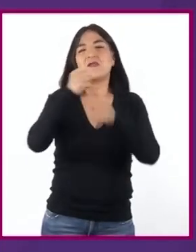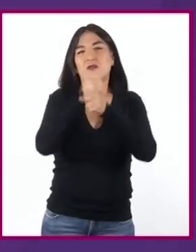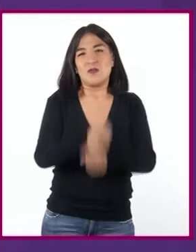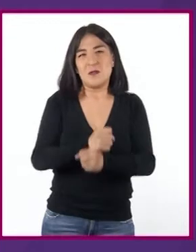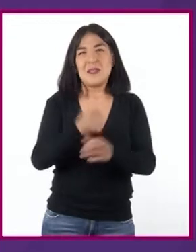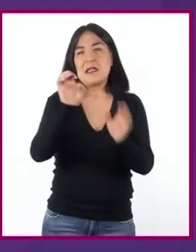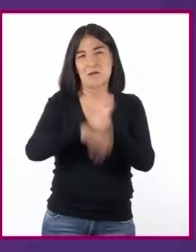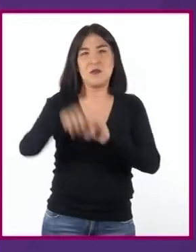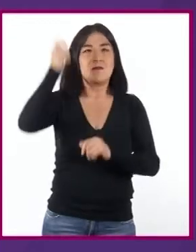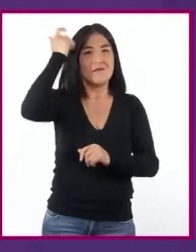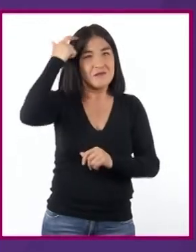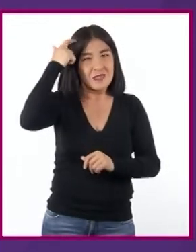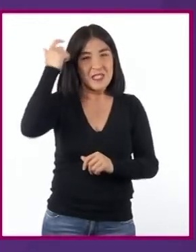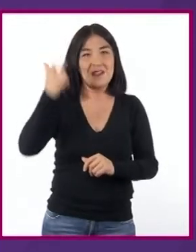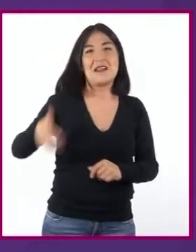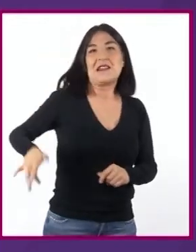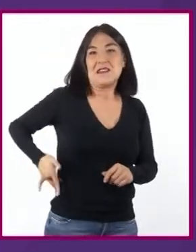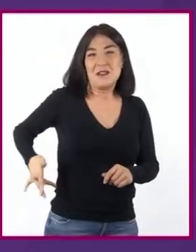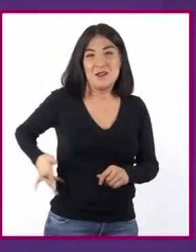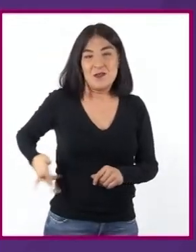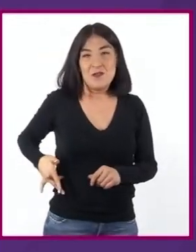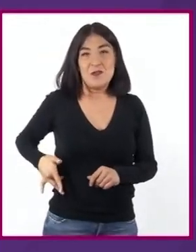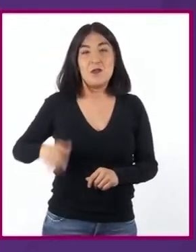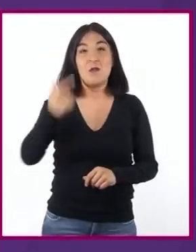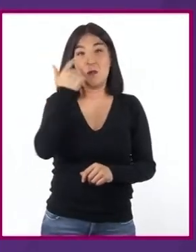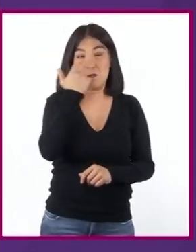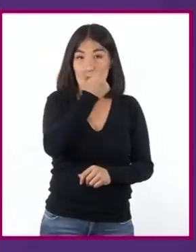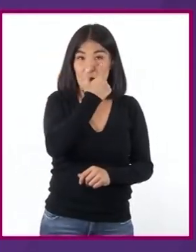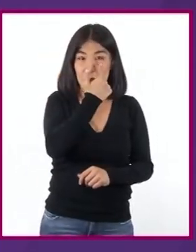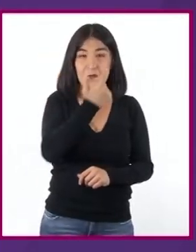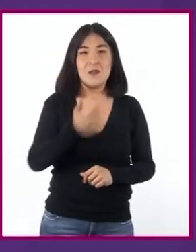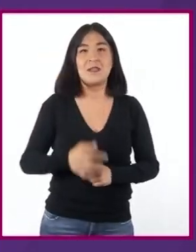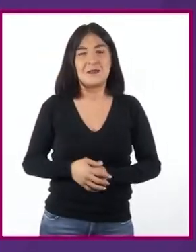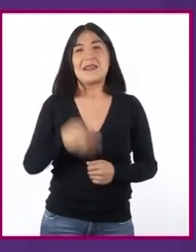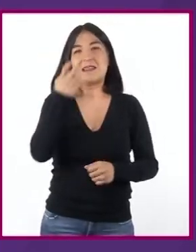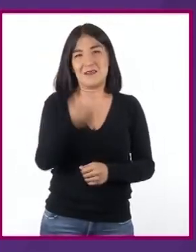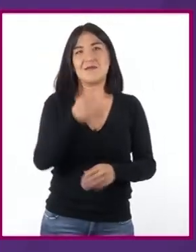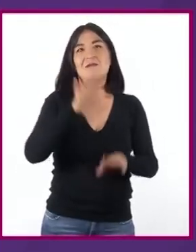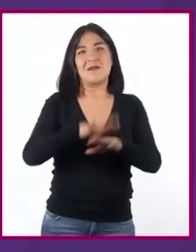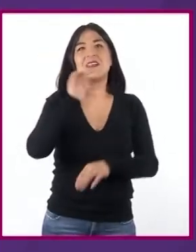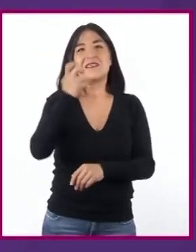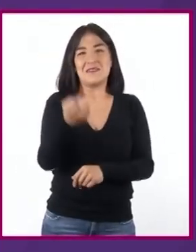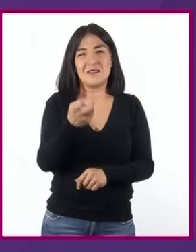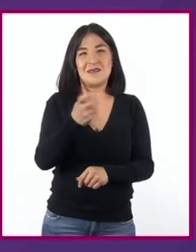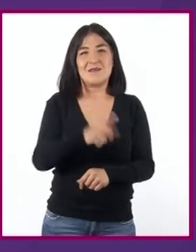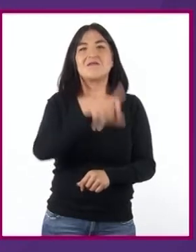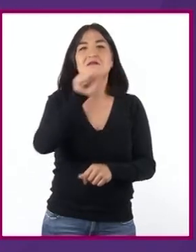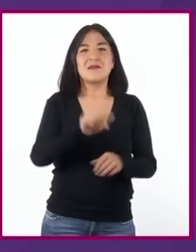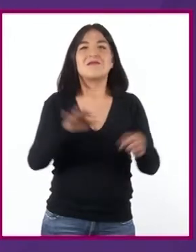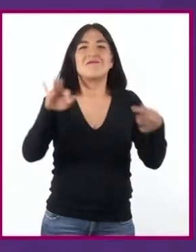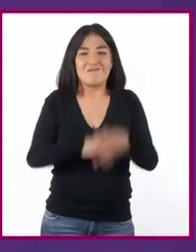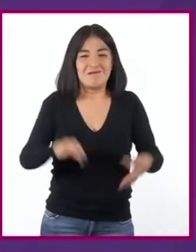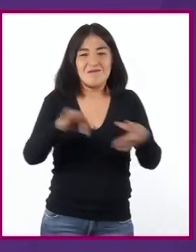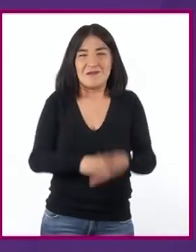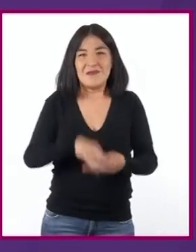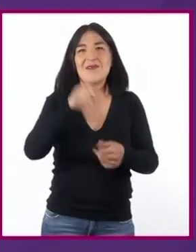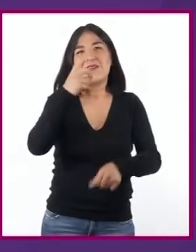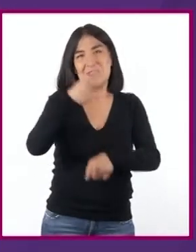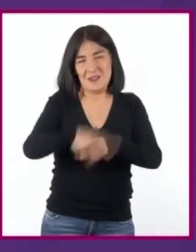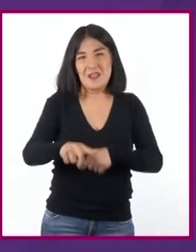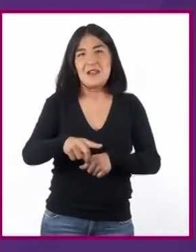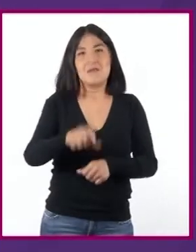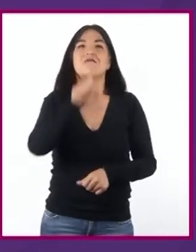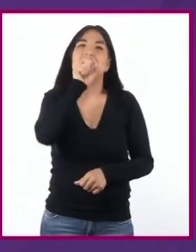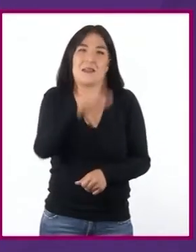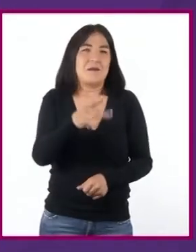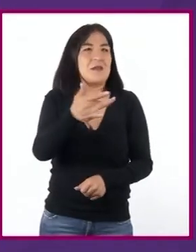el cerebro, el riñón, el ojo, sí, son de los órganos que más frecuentemente se alteran. Por supuesto,